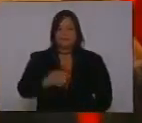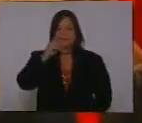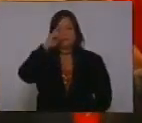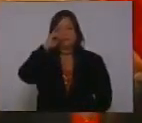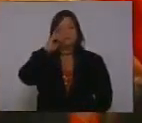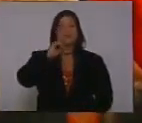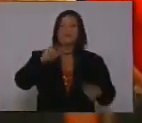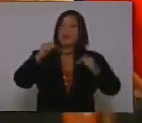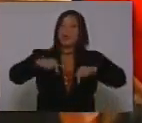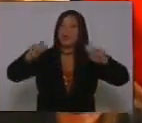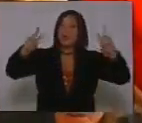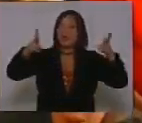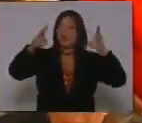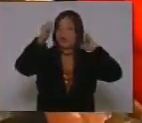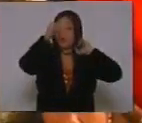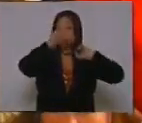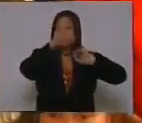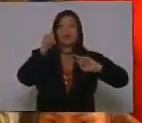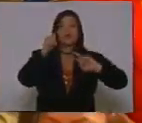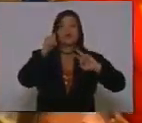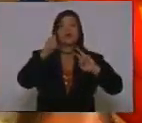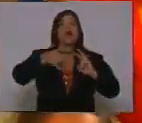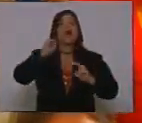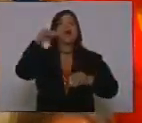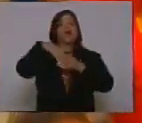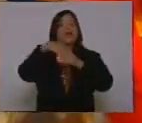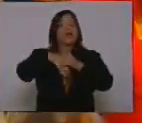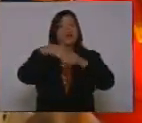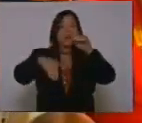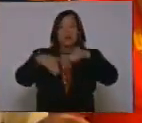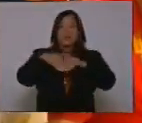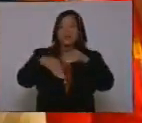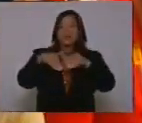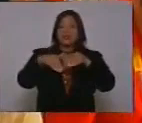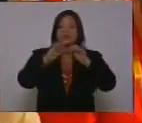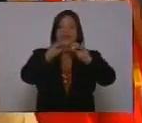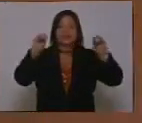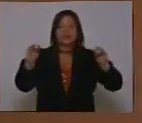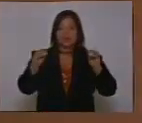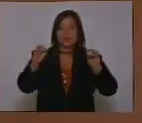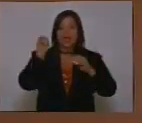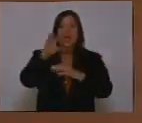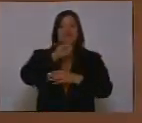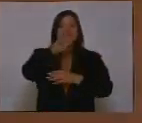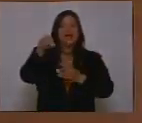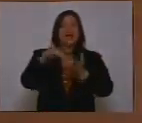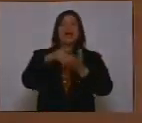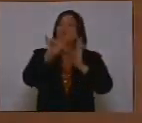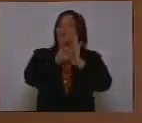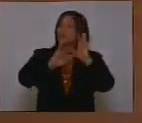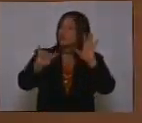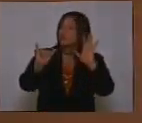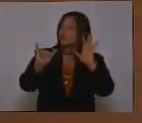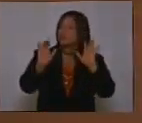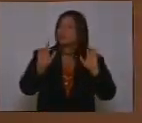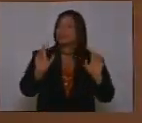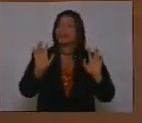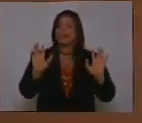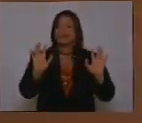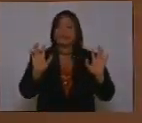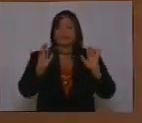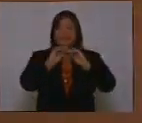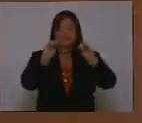Bueno, y este domingo hay elecciones convocadas por la Asamblea Nacional